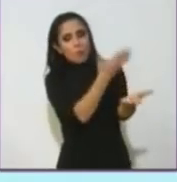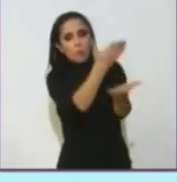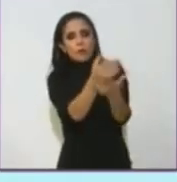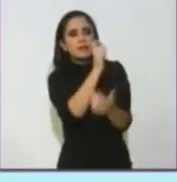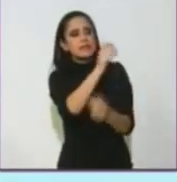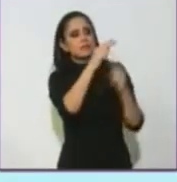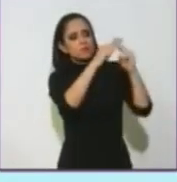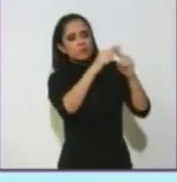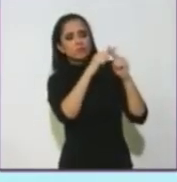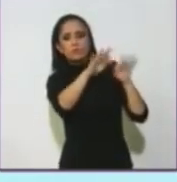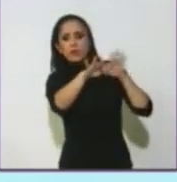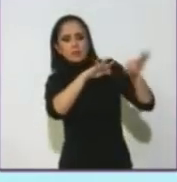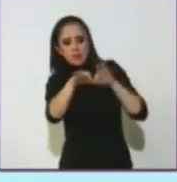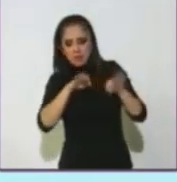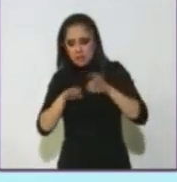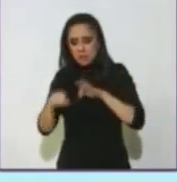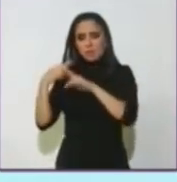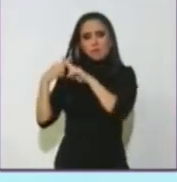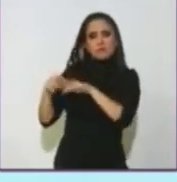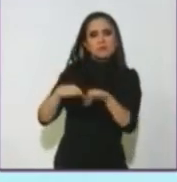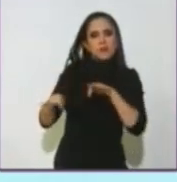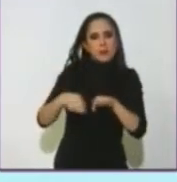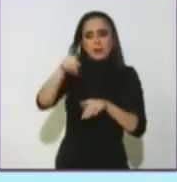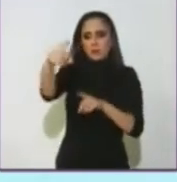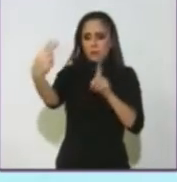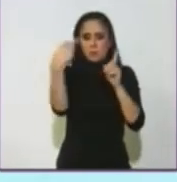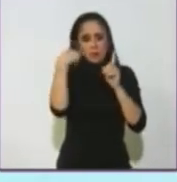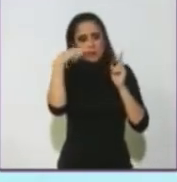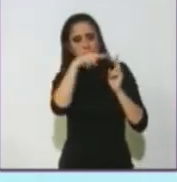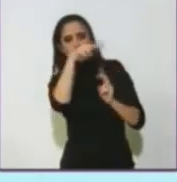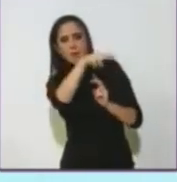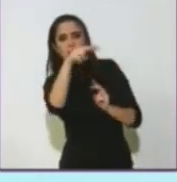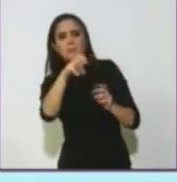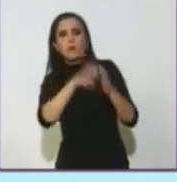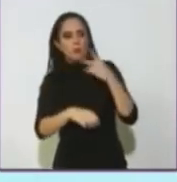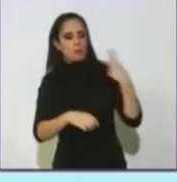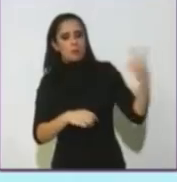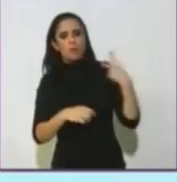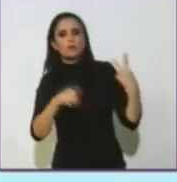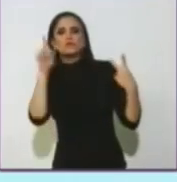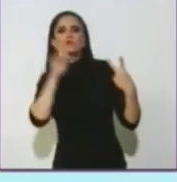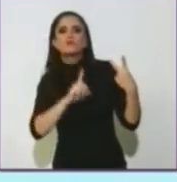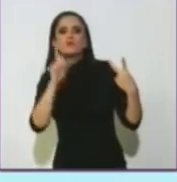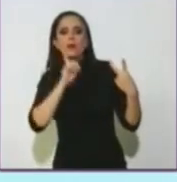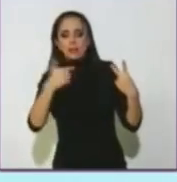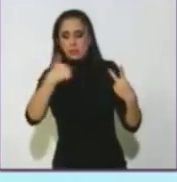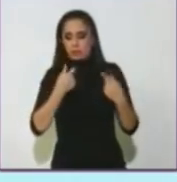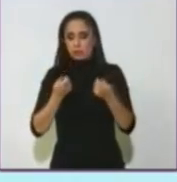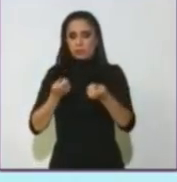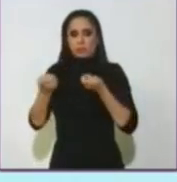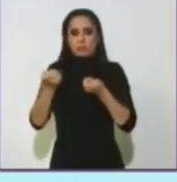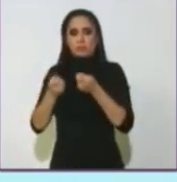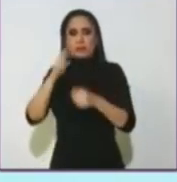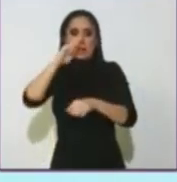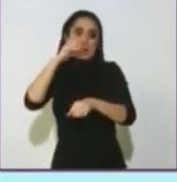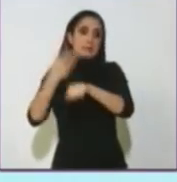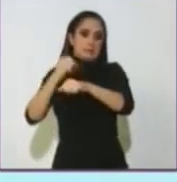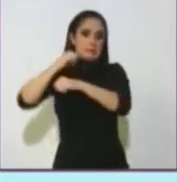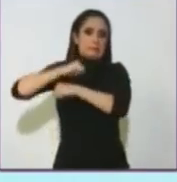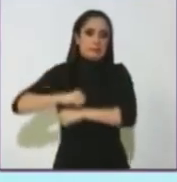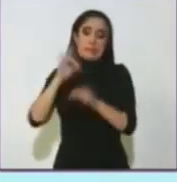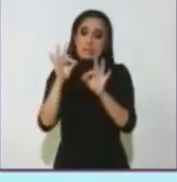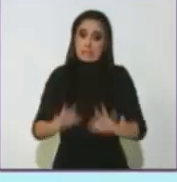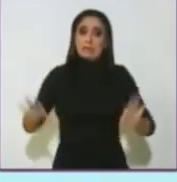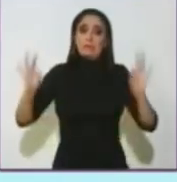pero sobre todo que revisen cómo nos hemos comportado estas dos mujeres cuando hemos estado al frente de importante responsable